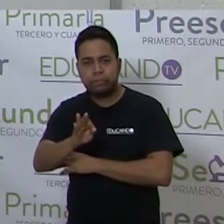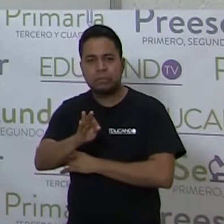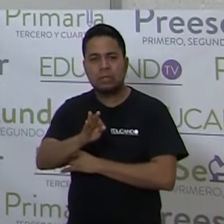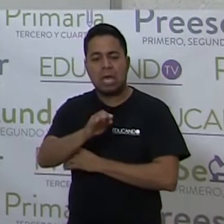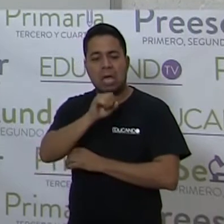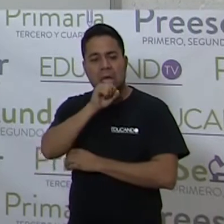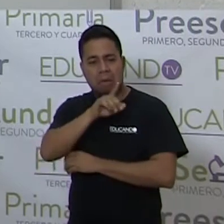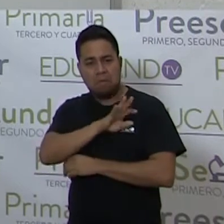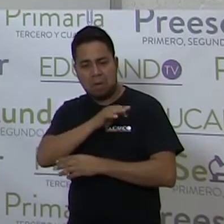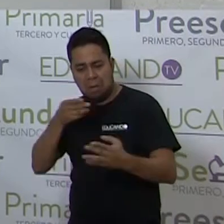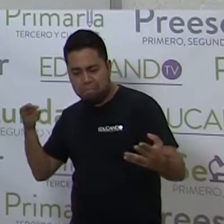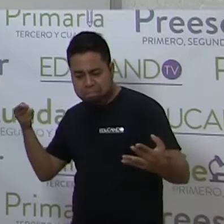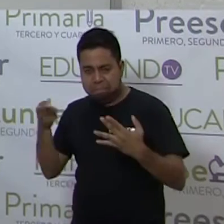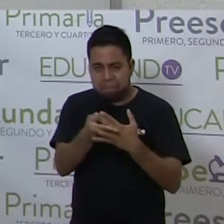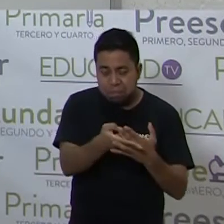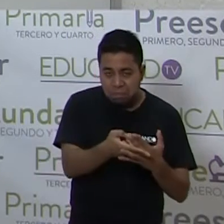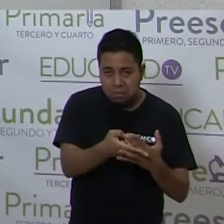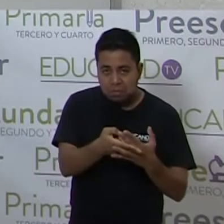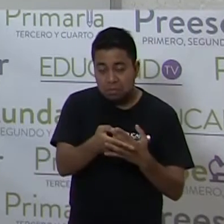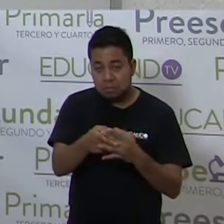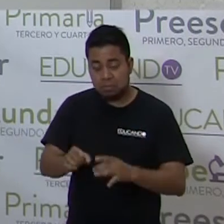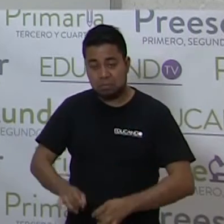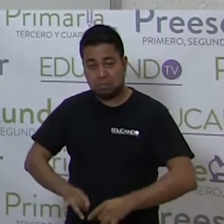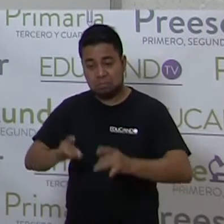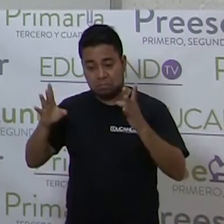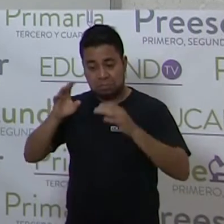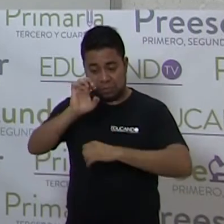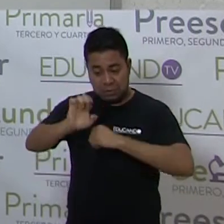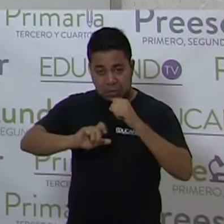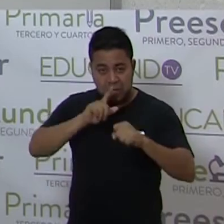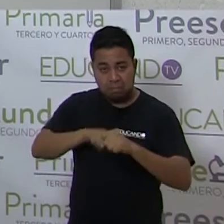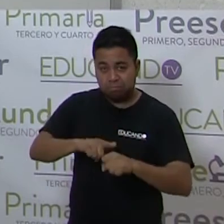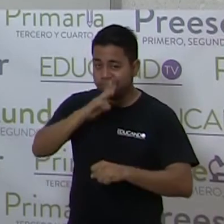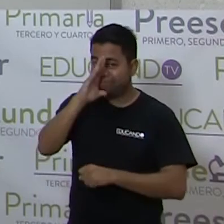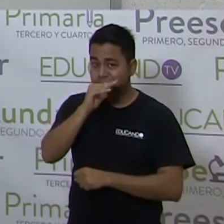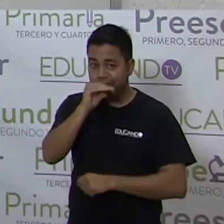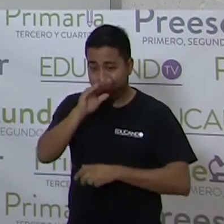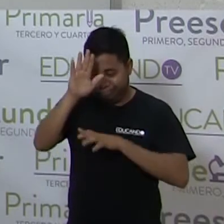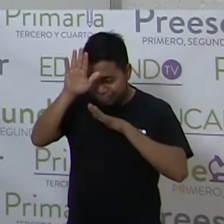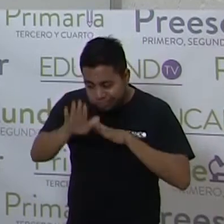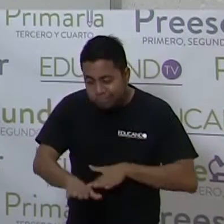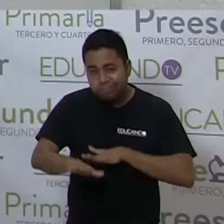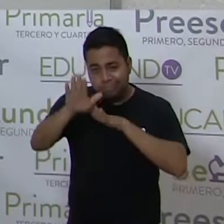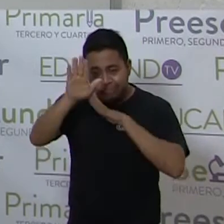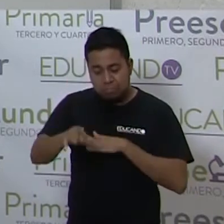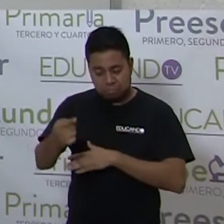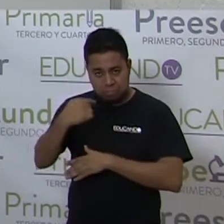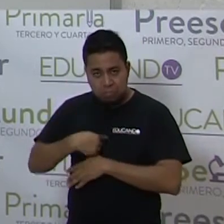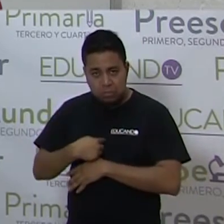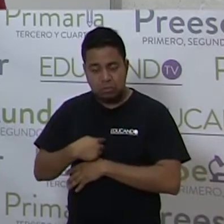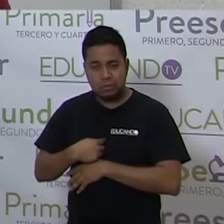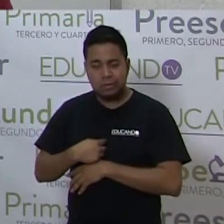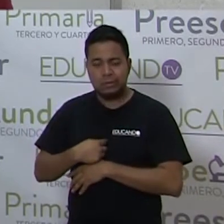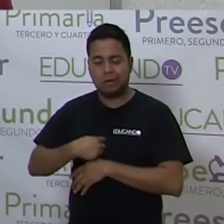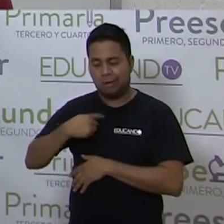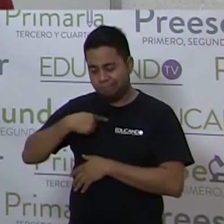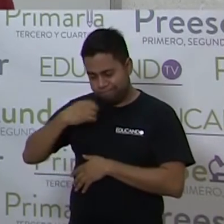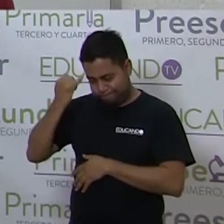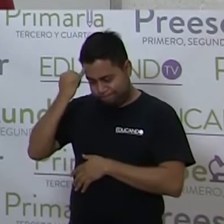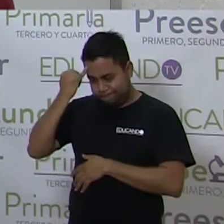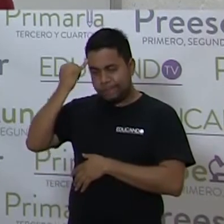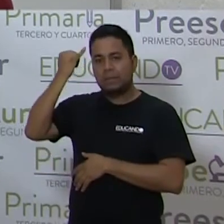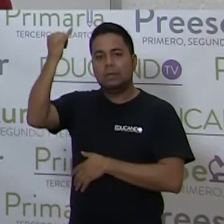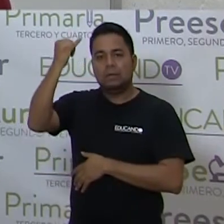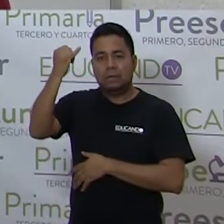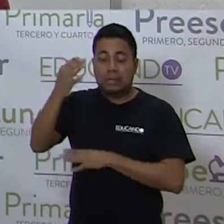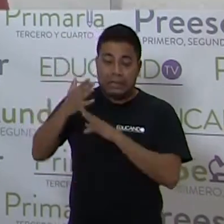Ante este fracaso de que los animales no los veneraran, ellos se dijeron que tenían que crear antes